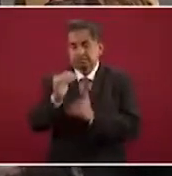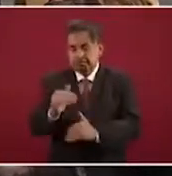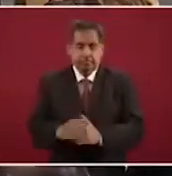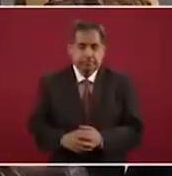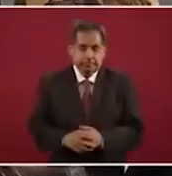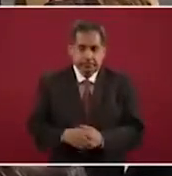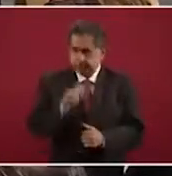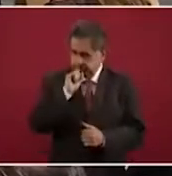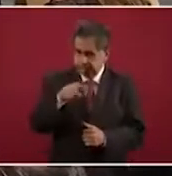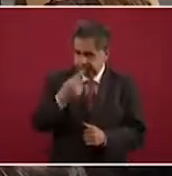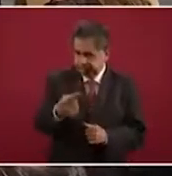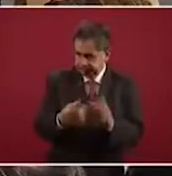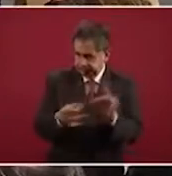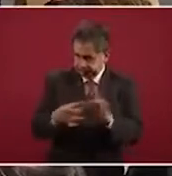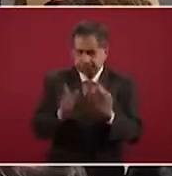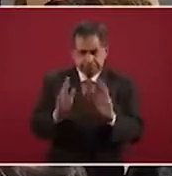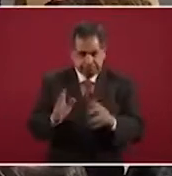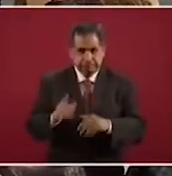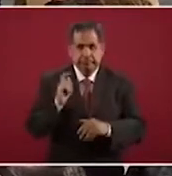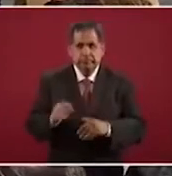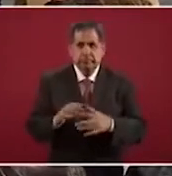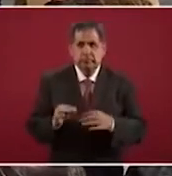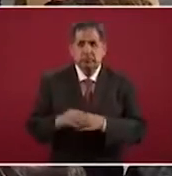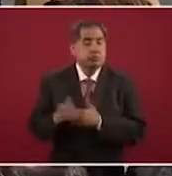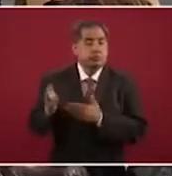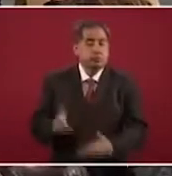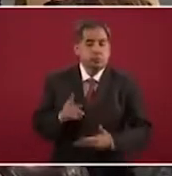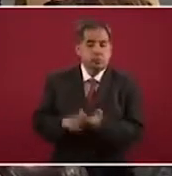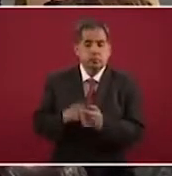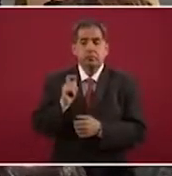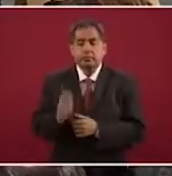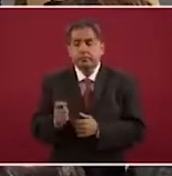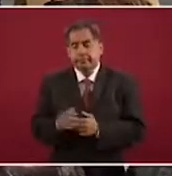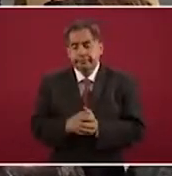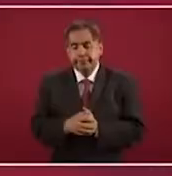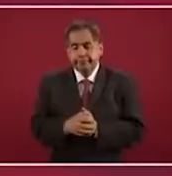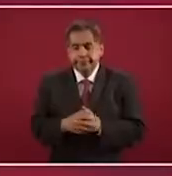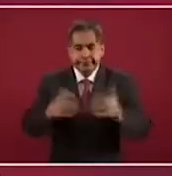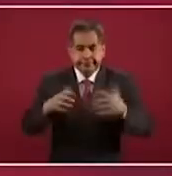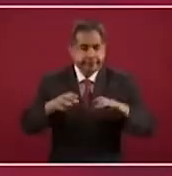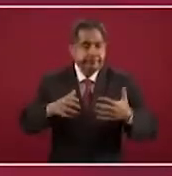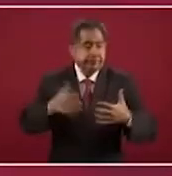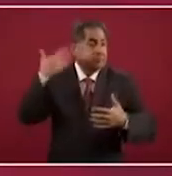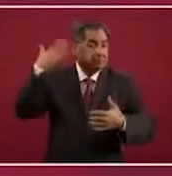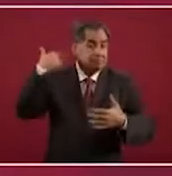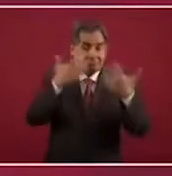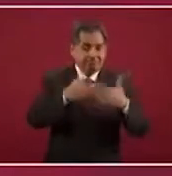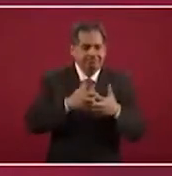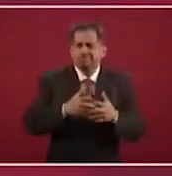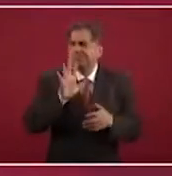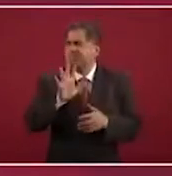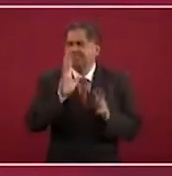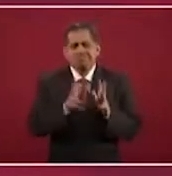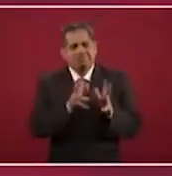les explicamos aquí que cuando llegamos prácticamente las refinerías pues no tenían mantenimiento estaba